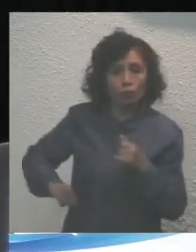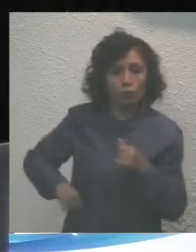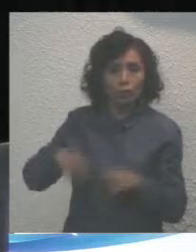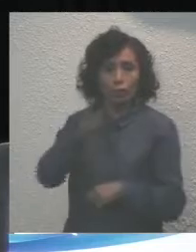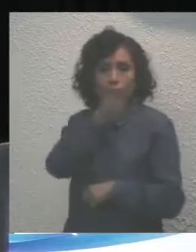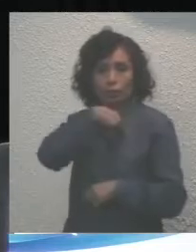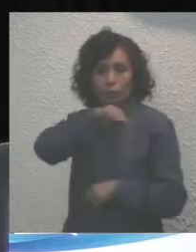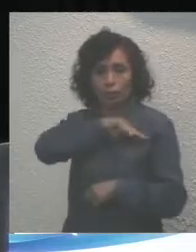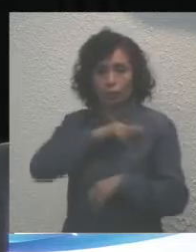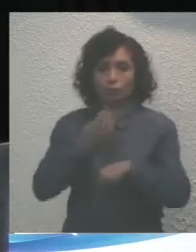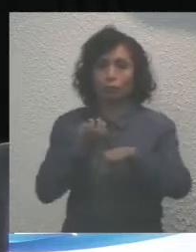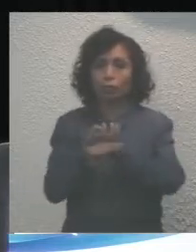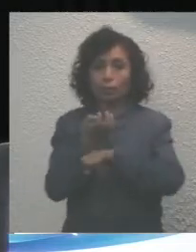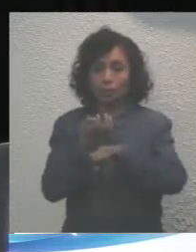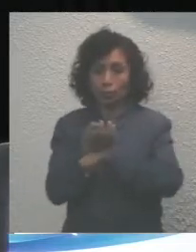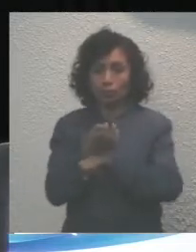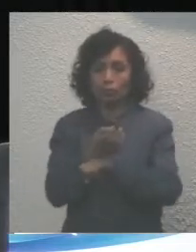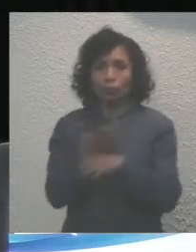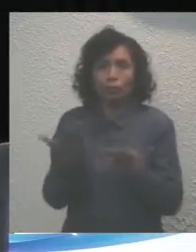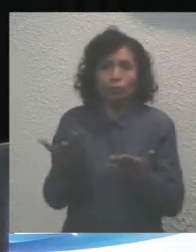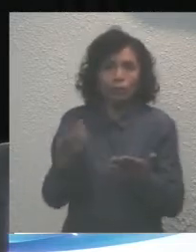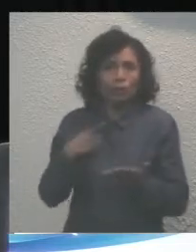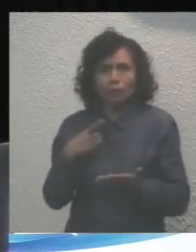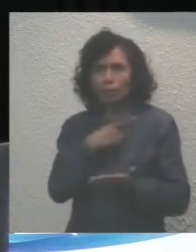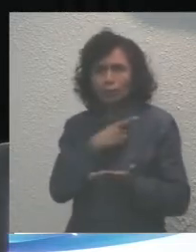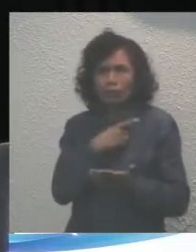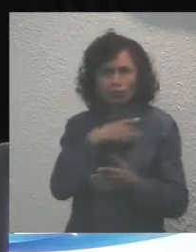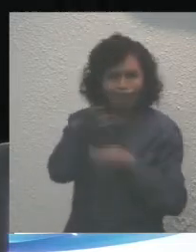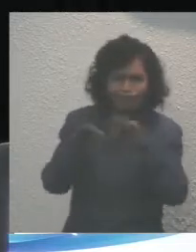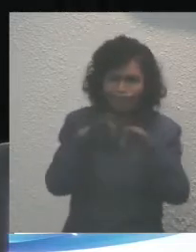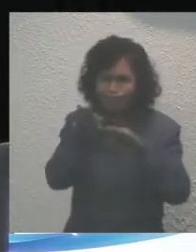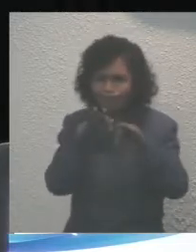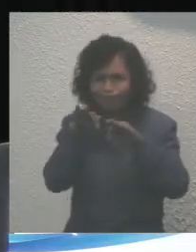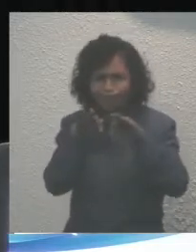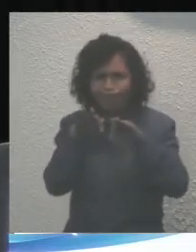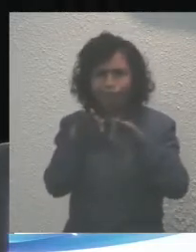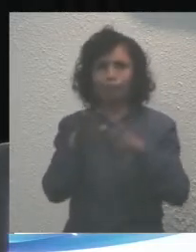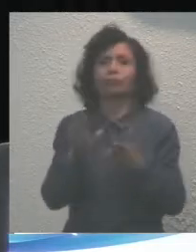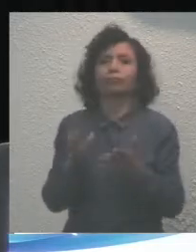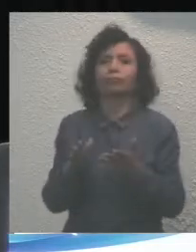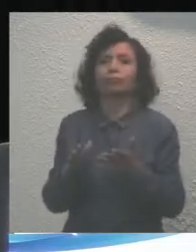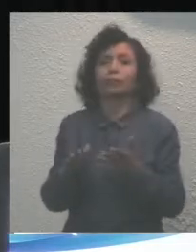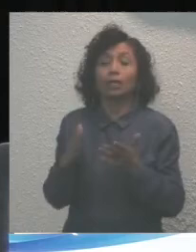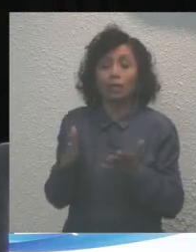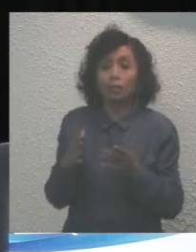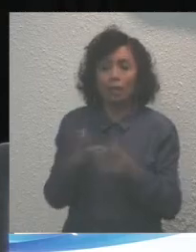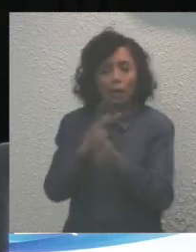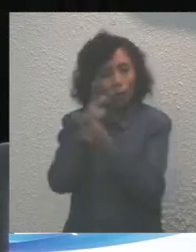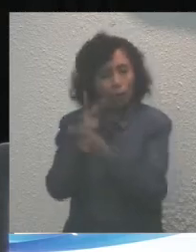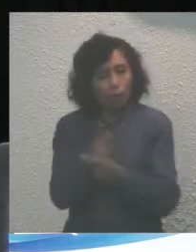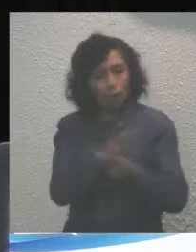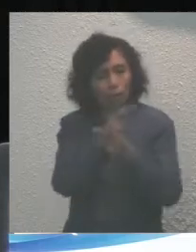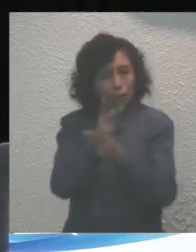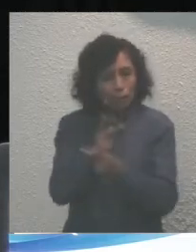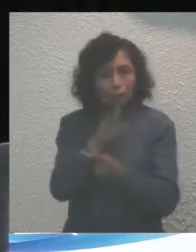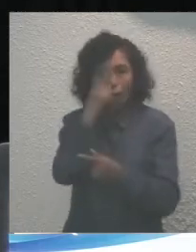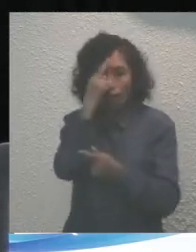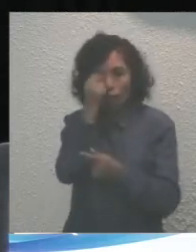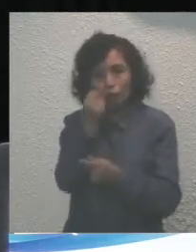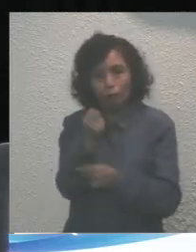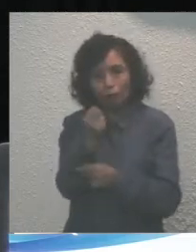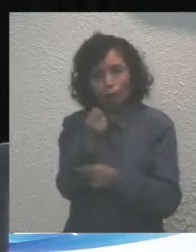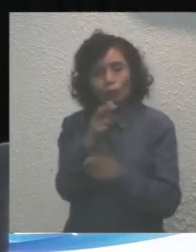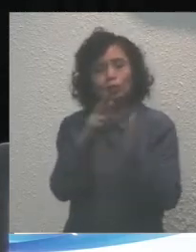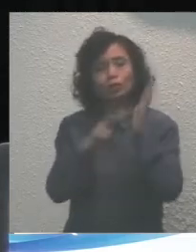Estado. Debemos empeñarnos en que la racionalidad y la tolerancia normen